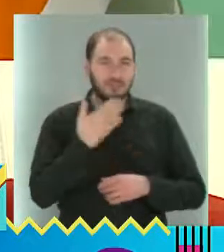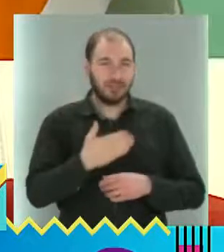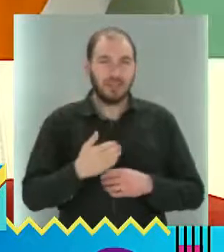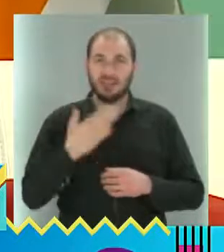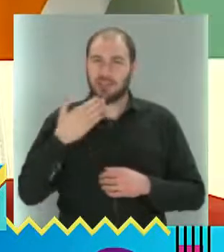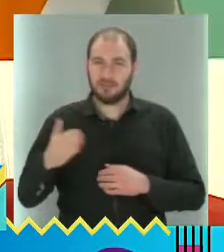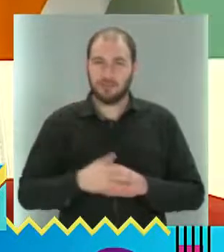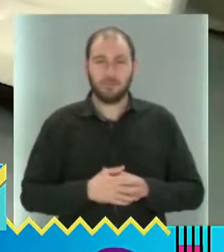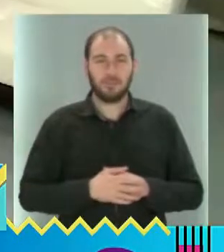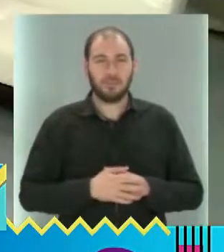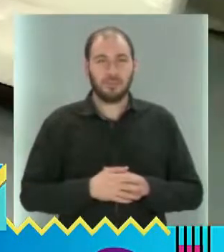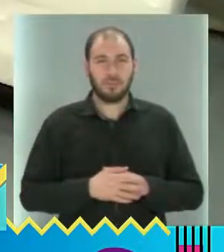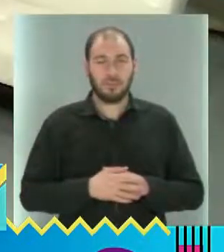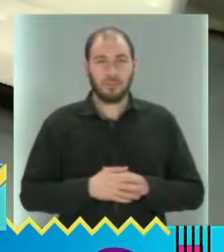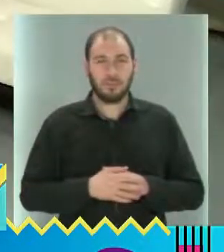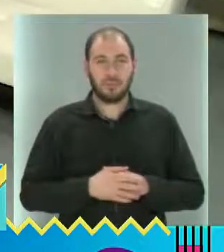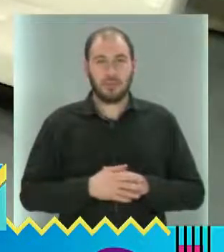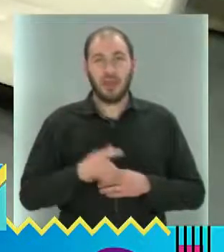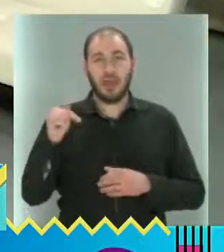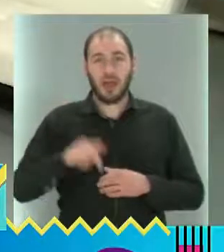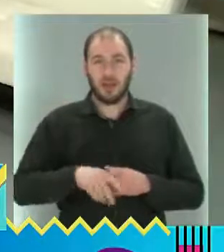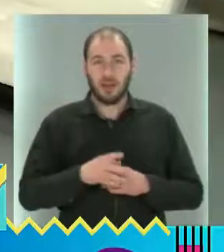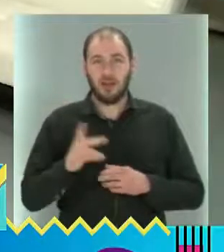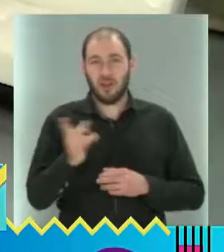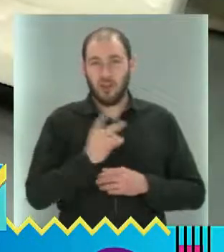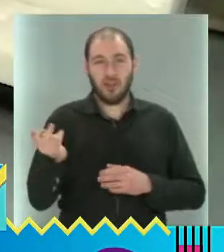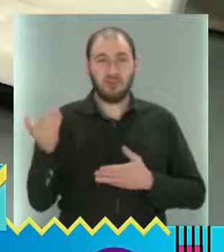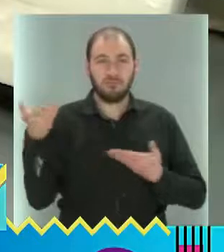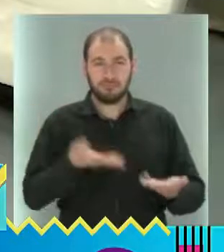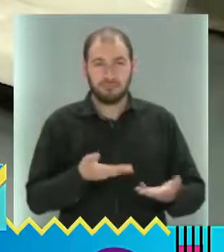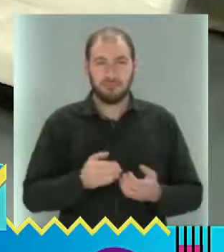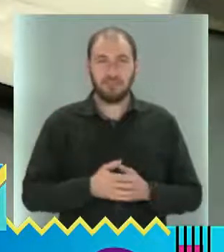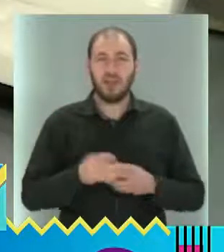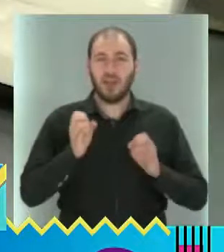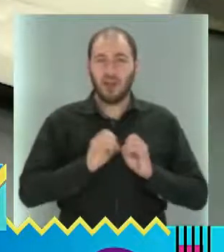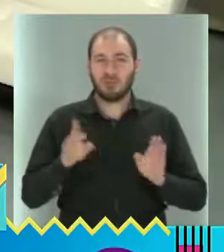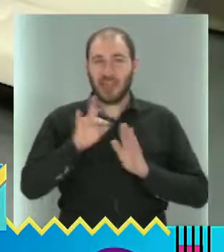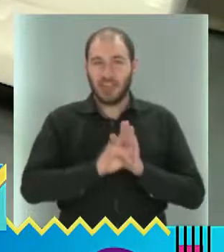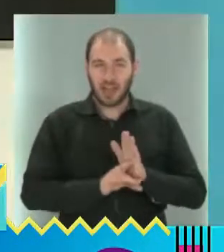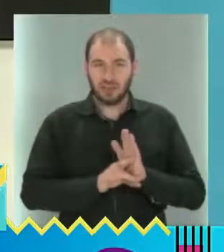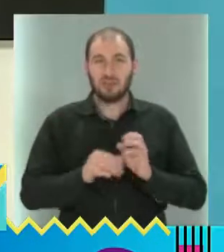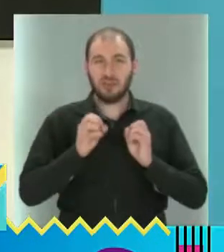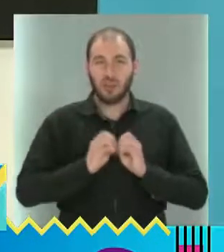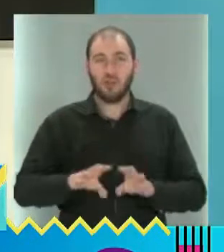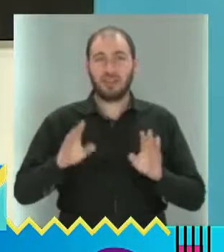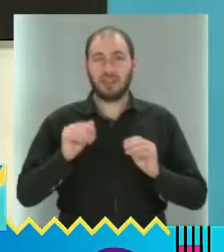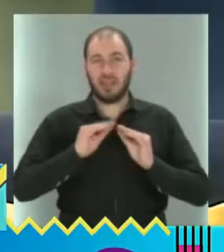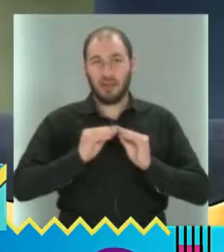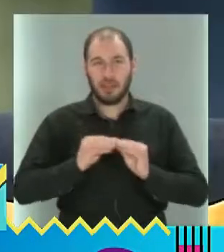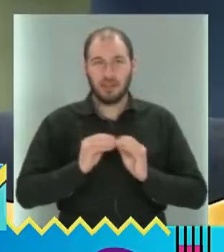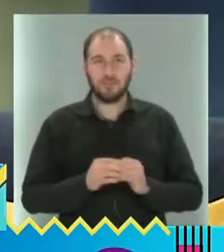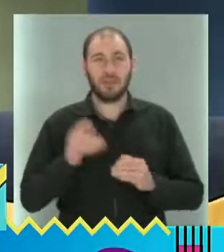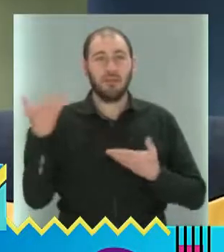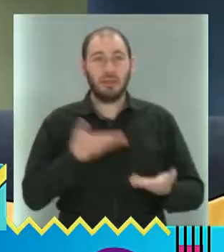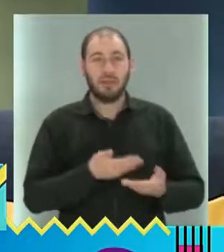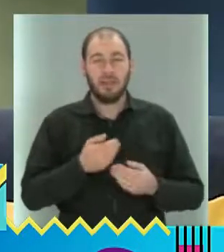ustedes. Estar presente. Ahora sí, con ellos ya aquí en el piso, arrancamos con los datos para poder empezar con el debate. Bueno, les